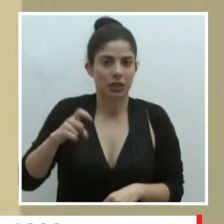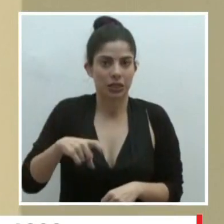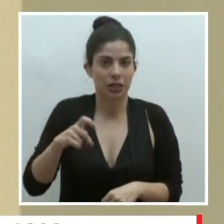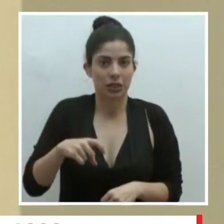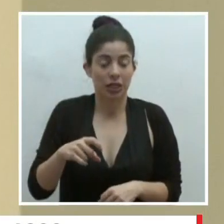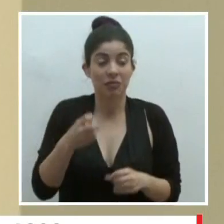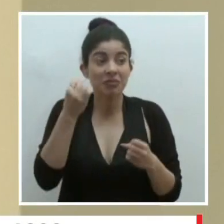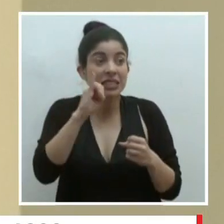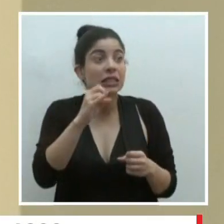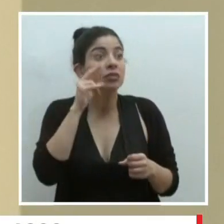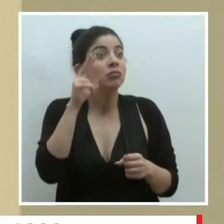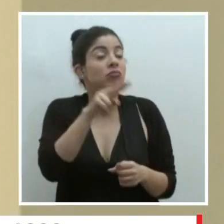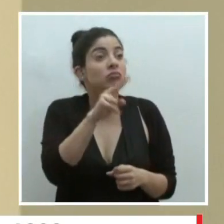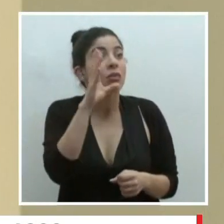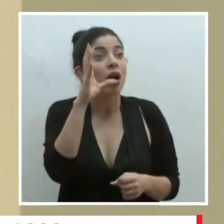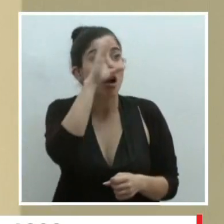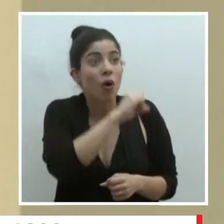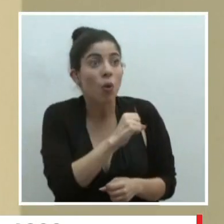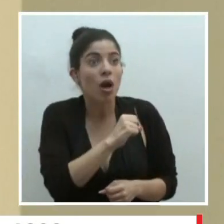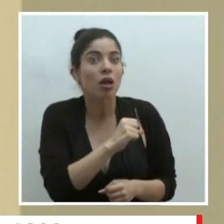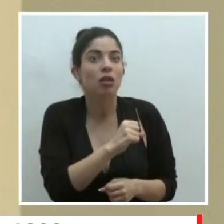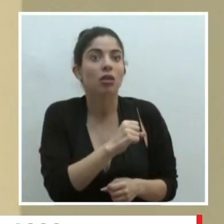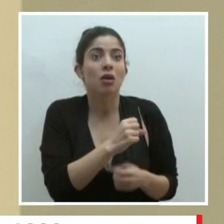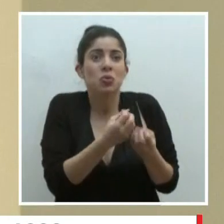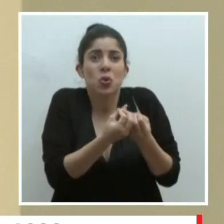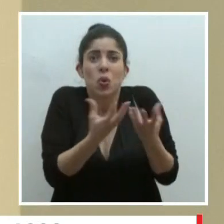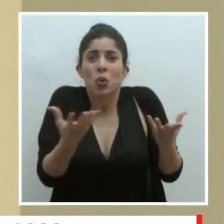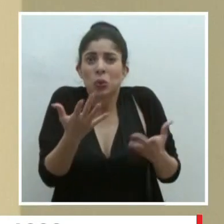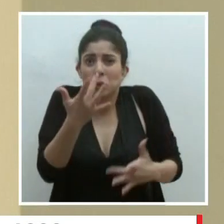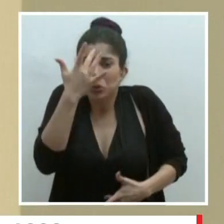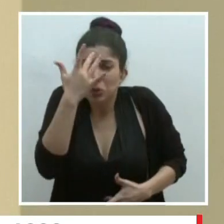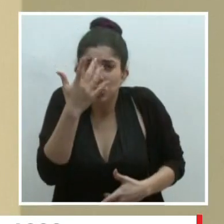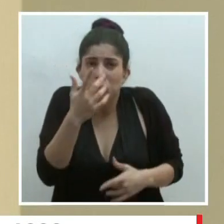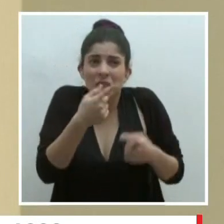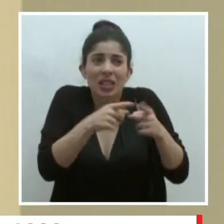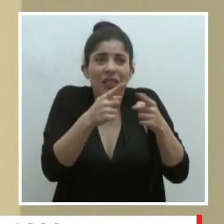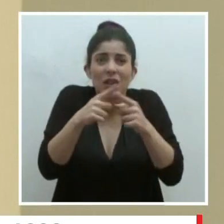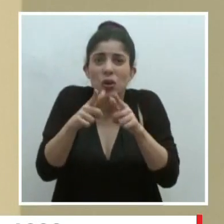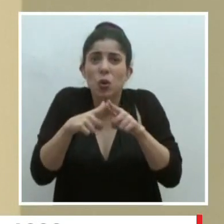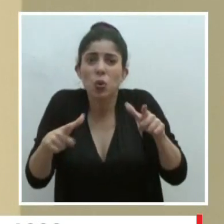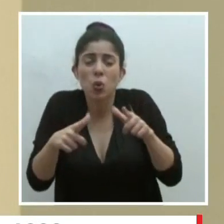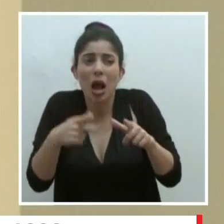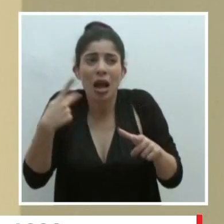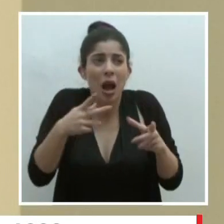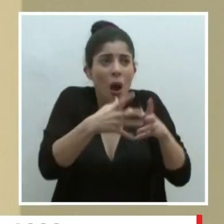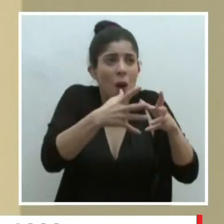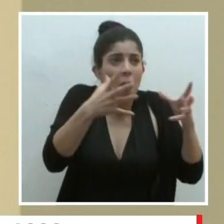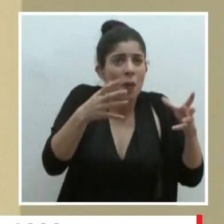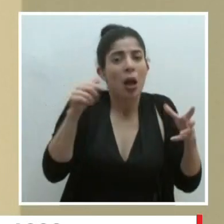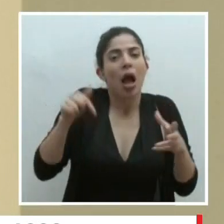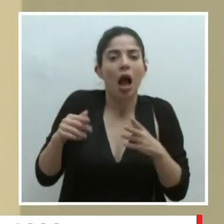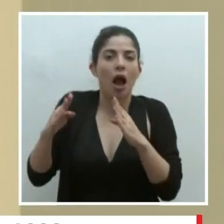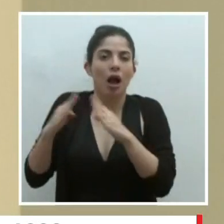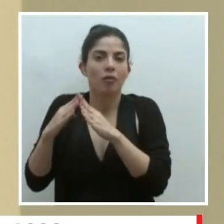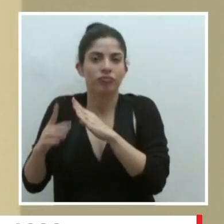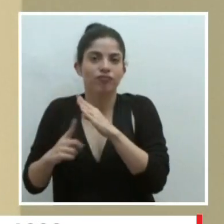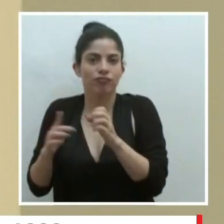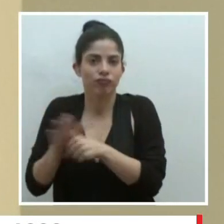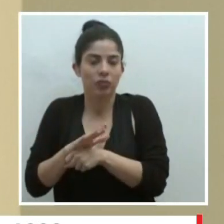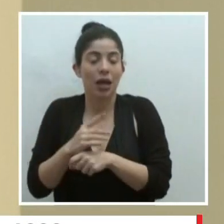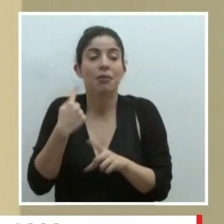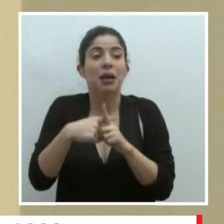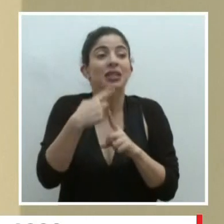una transmisión o un hallazgo de muchos focos en diferentes partes del país, en donde el riesgo se incrementa y también donde estamos, claro